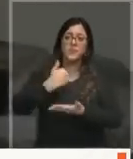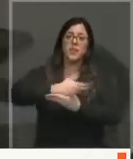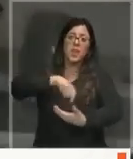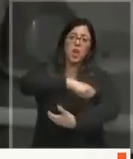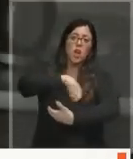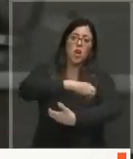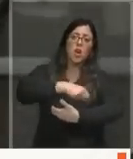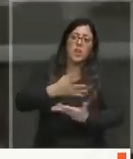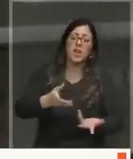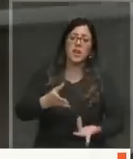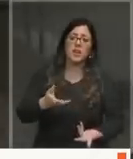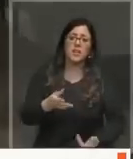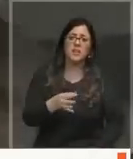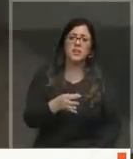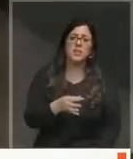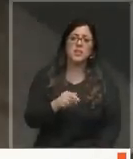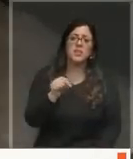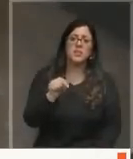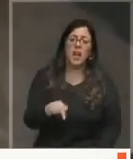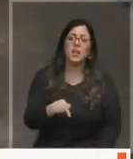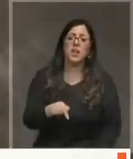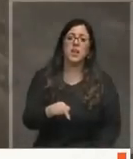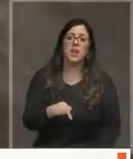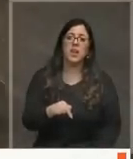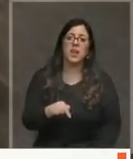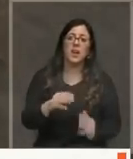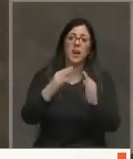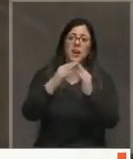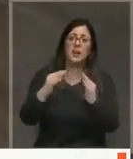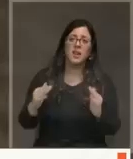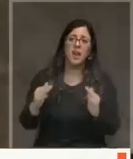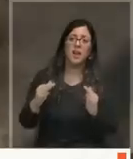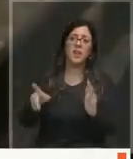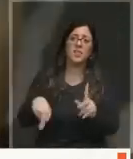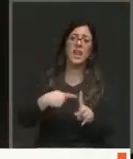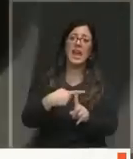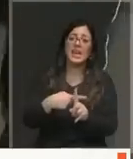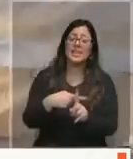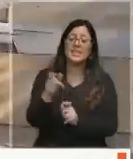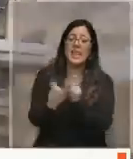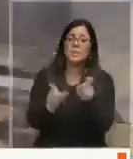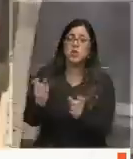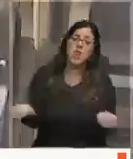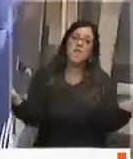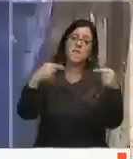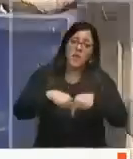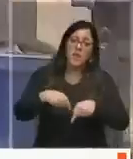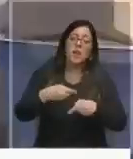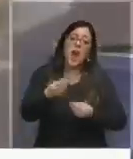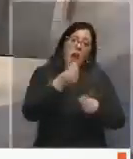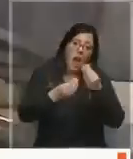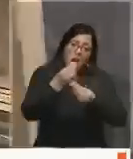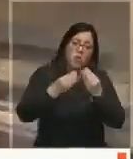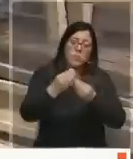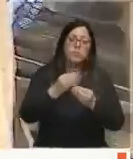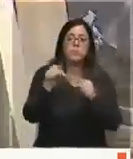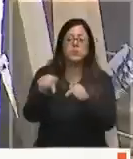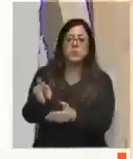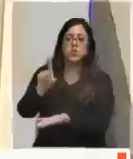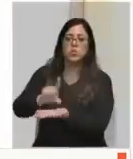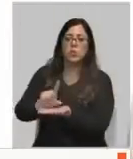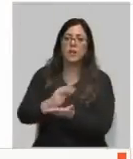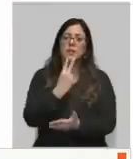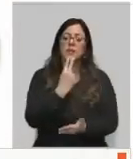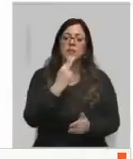ministerio, donde aquí nosotros, la gente de calle también viene a comer. Este es el lugar donde habitan